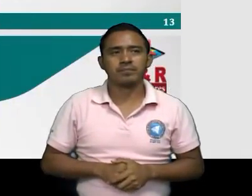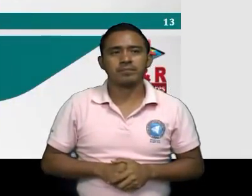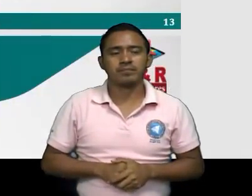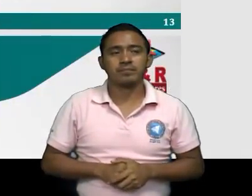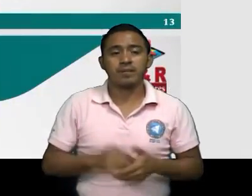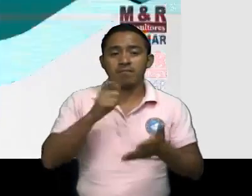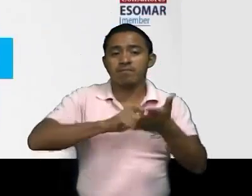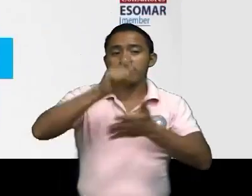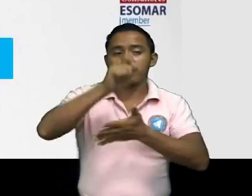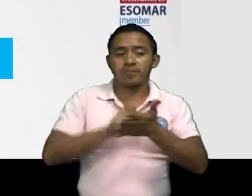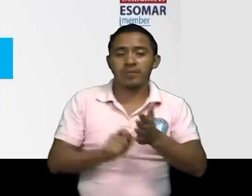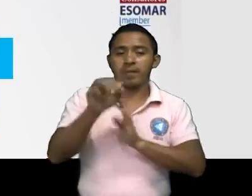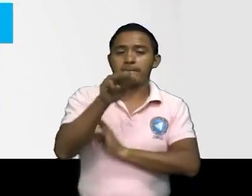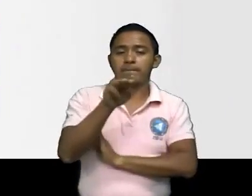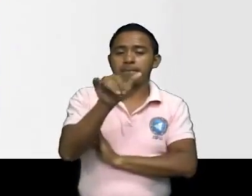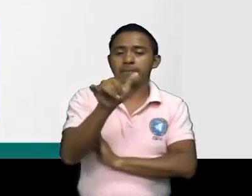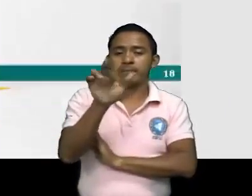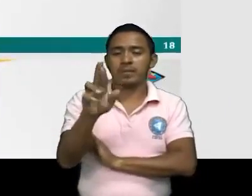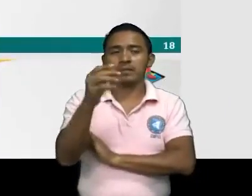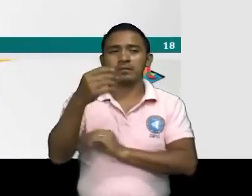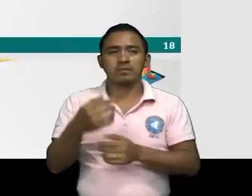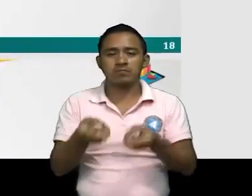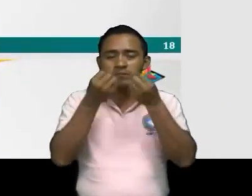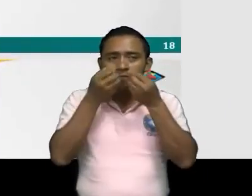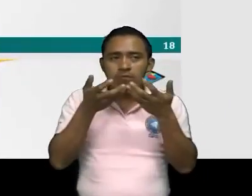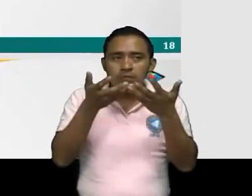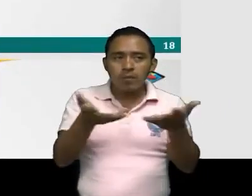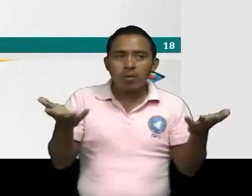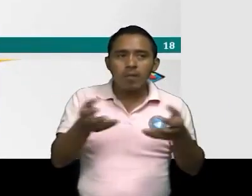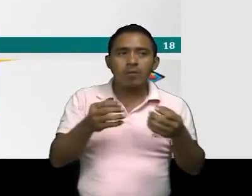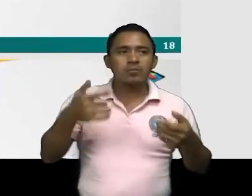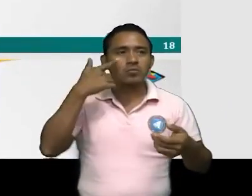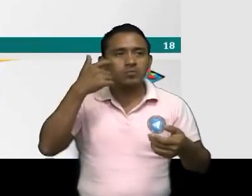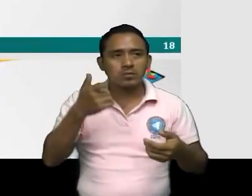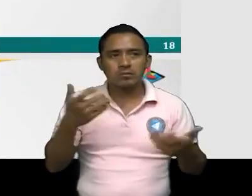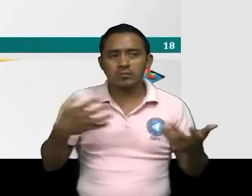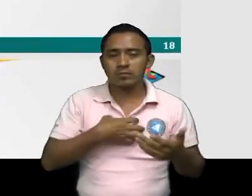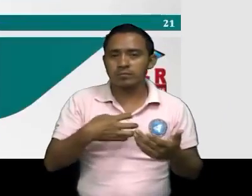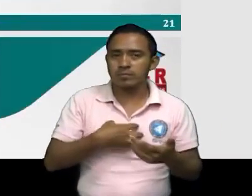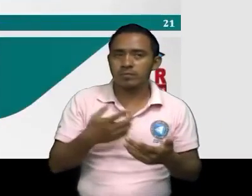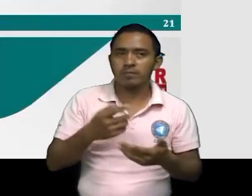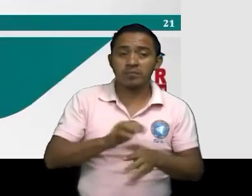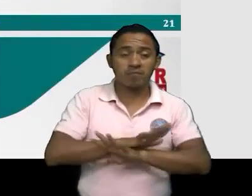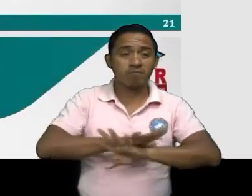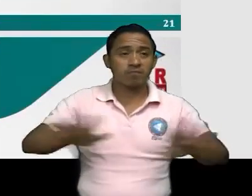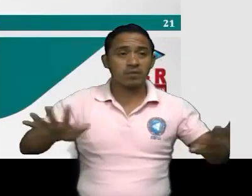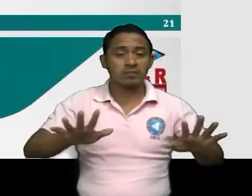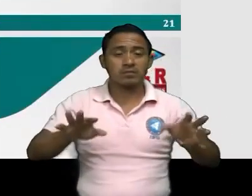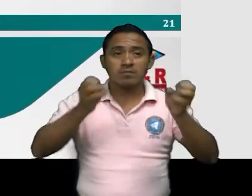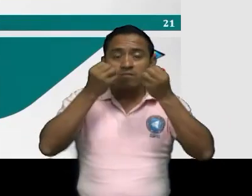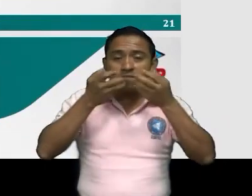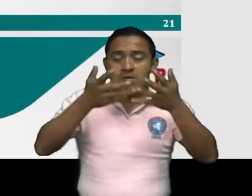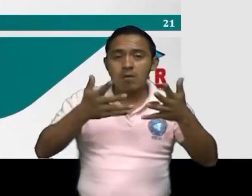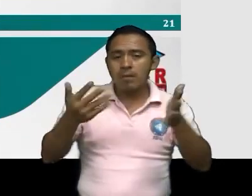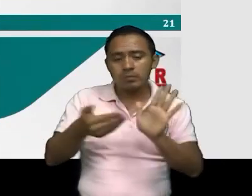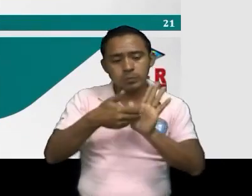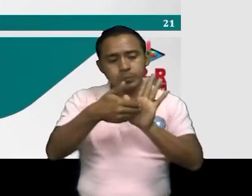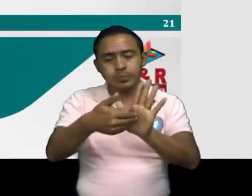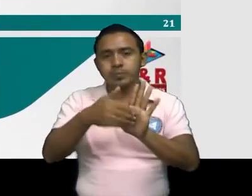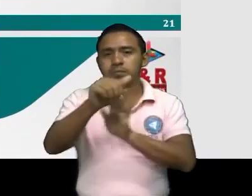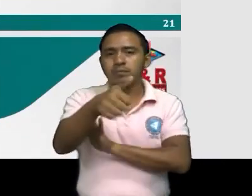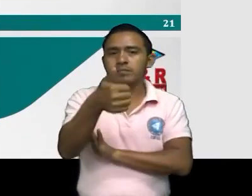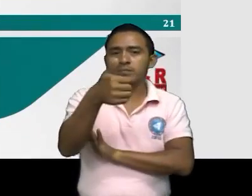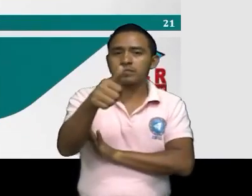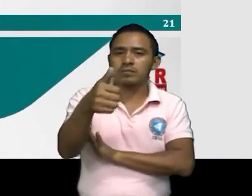Firma encuestadora MIR da a conocer resultado de su reciente y última encuesta, donde se refleja hasta un